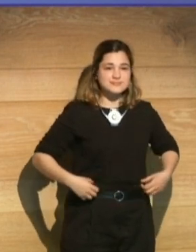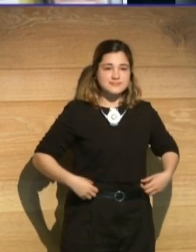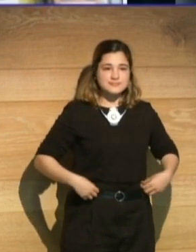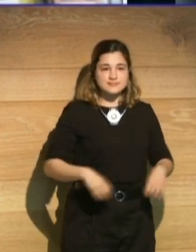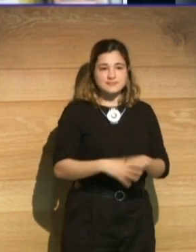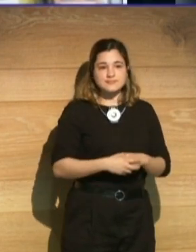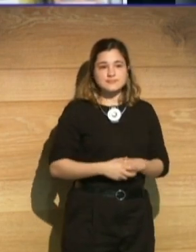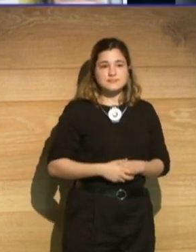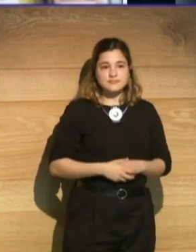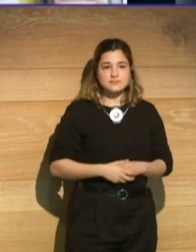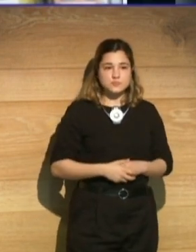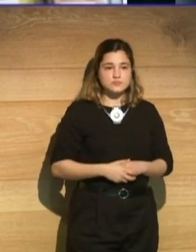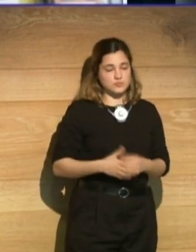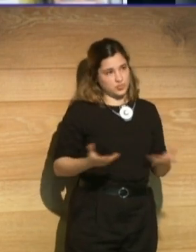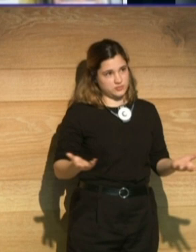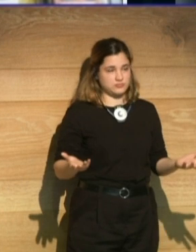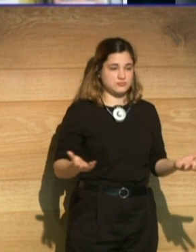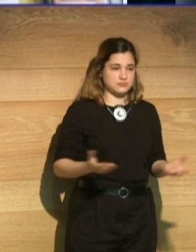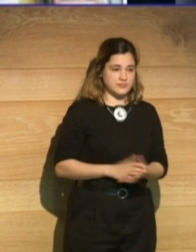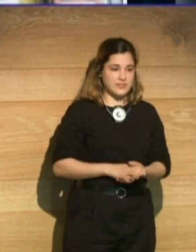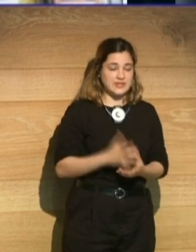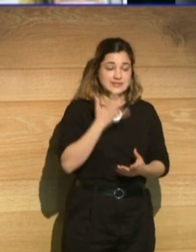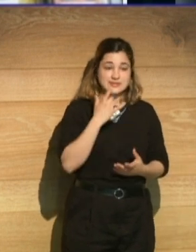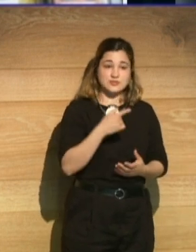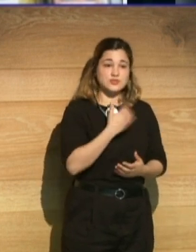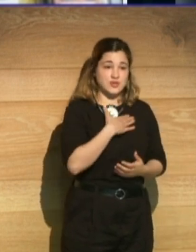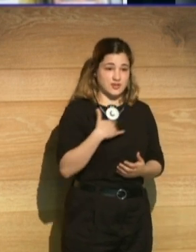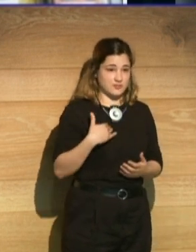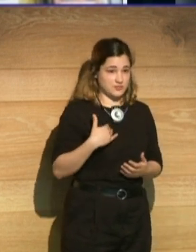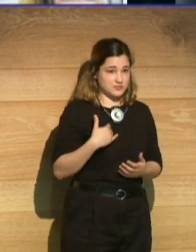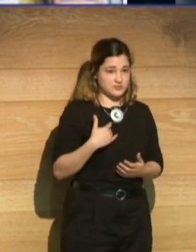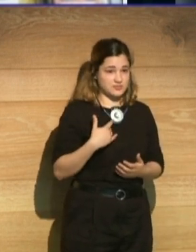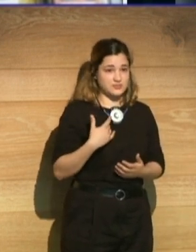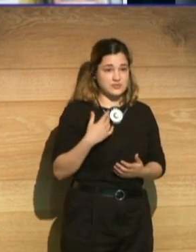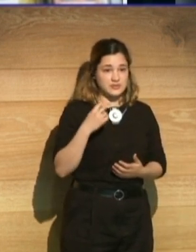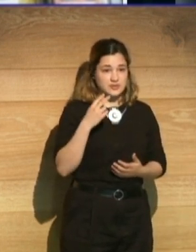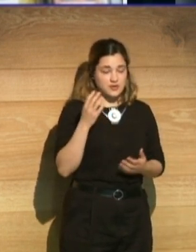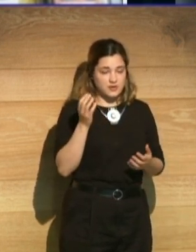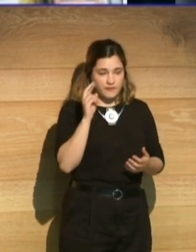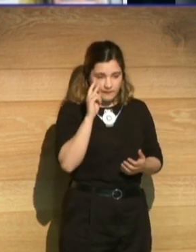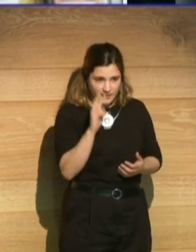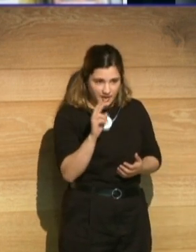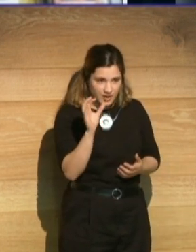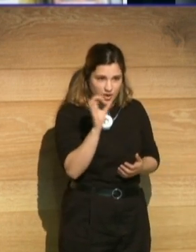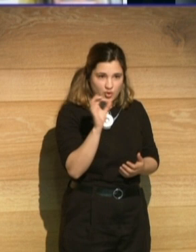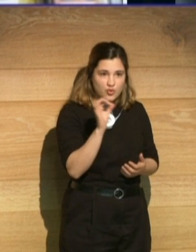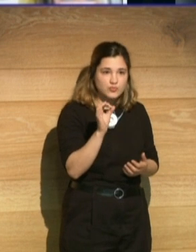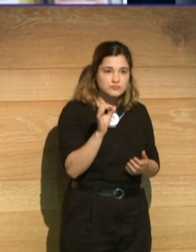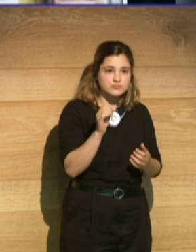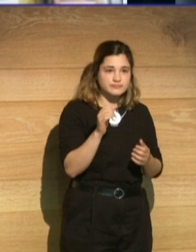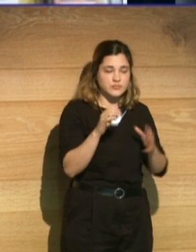Ma guardi, Bueno, si queremos ver o identificar una fórmula